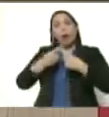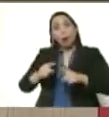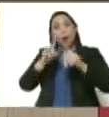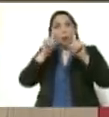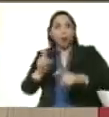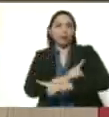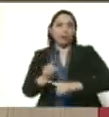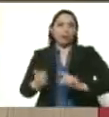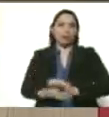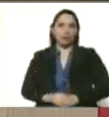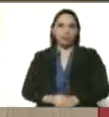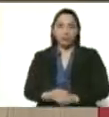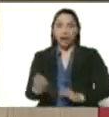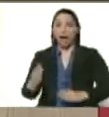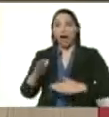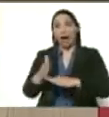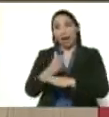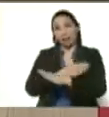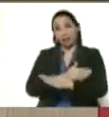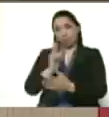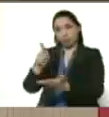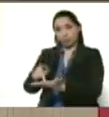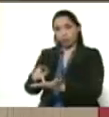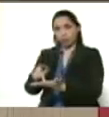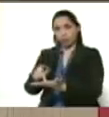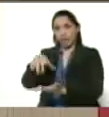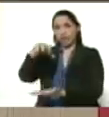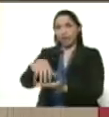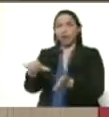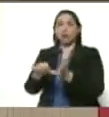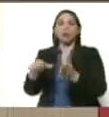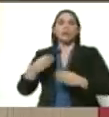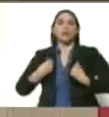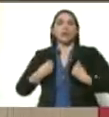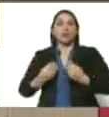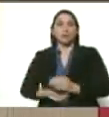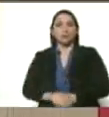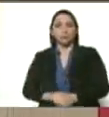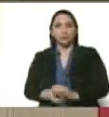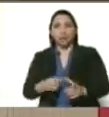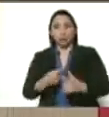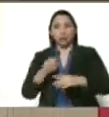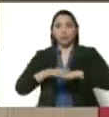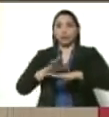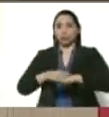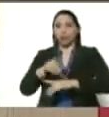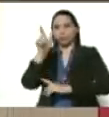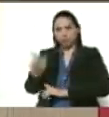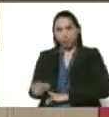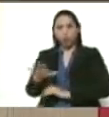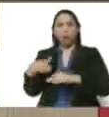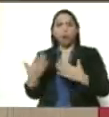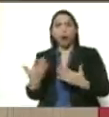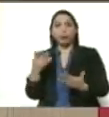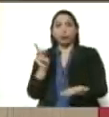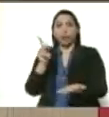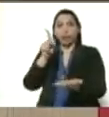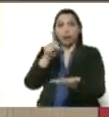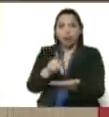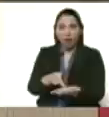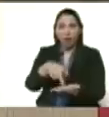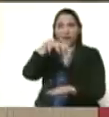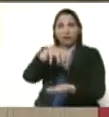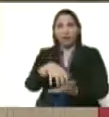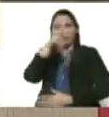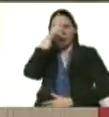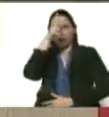prueba rápida al llegar al estado destino. Pasó en este caso, cuando llega al estado